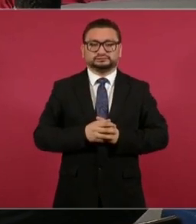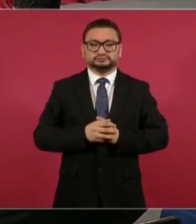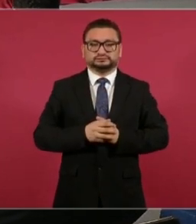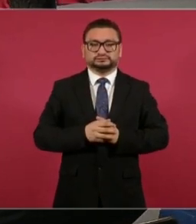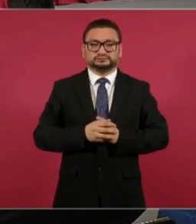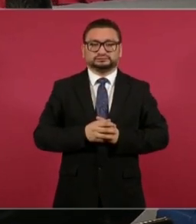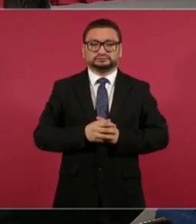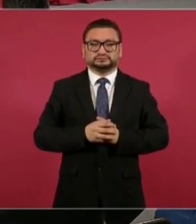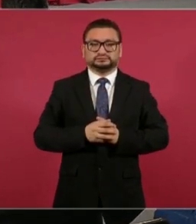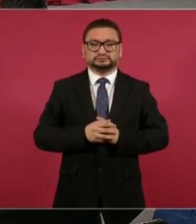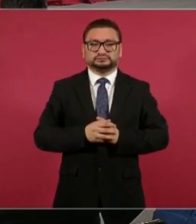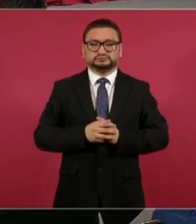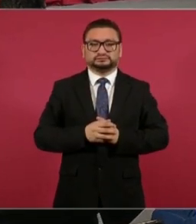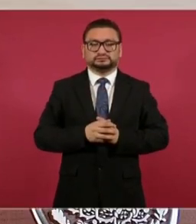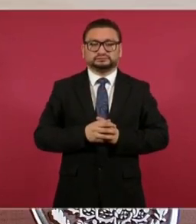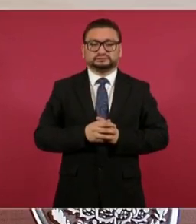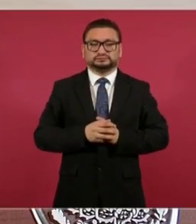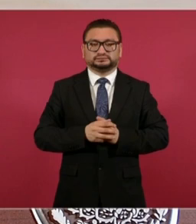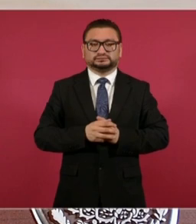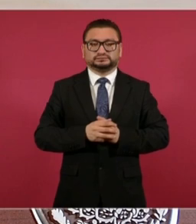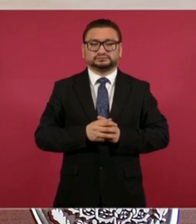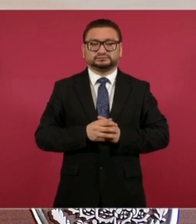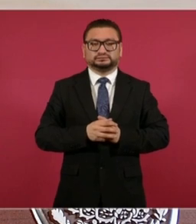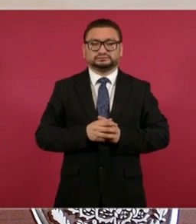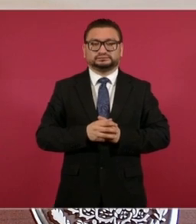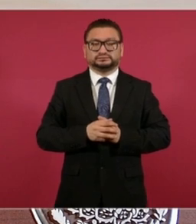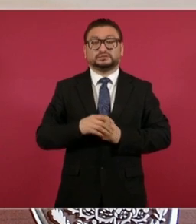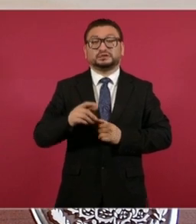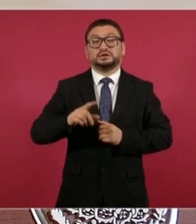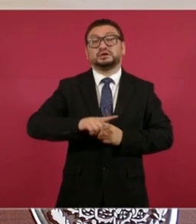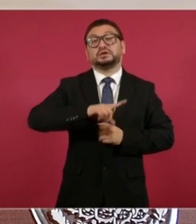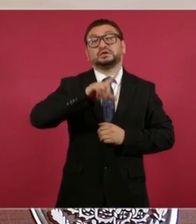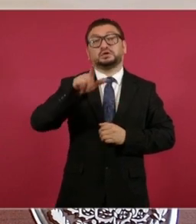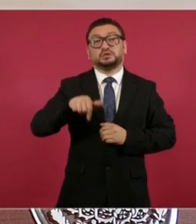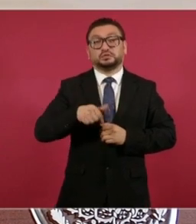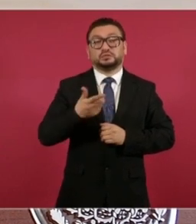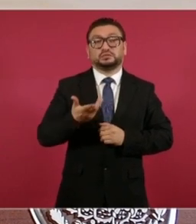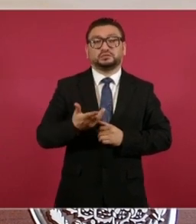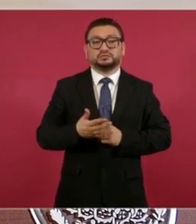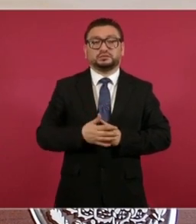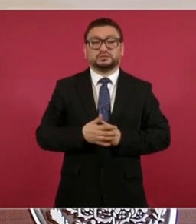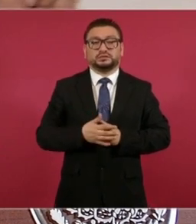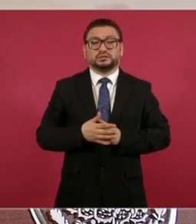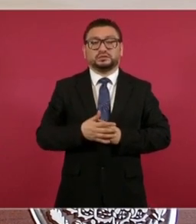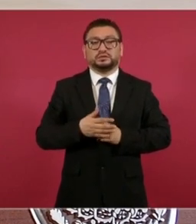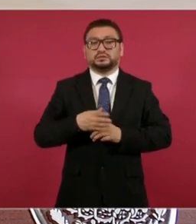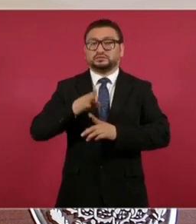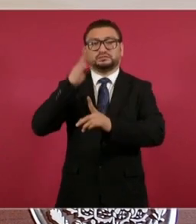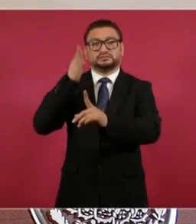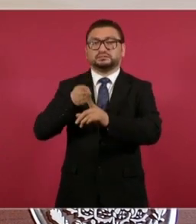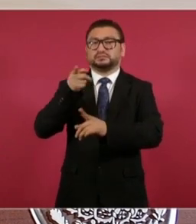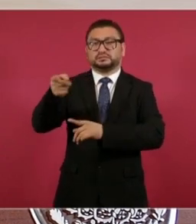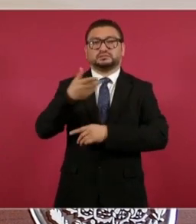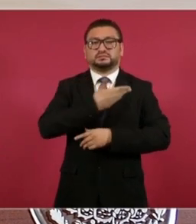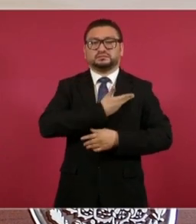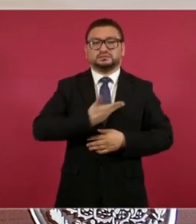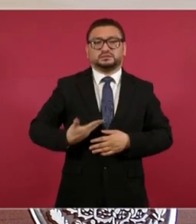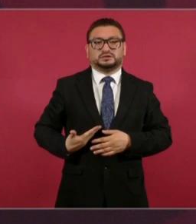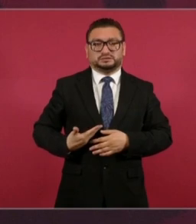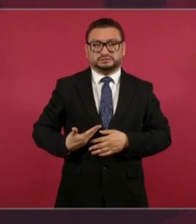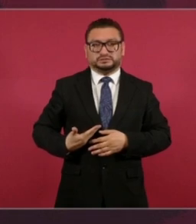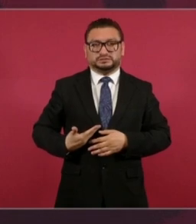obras ya luego directo presidente puesto